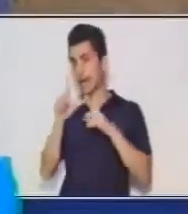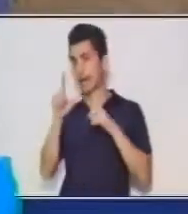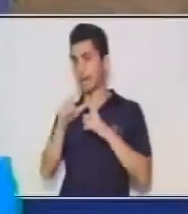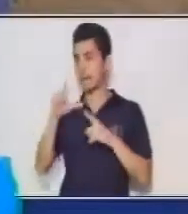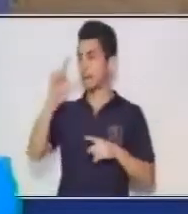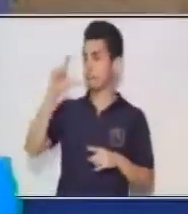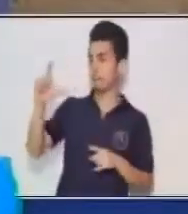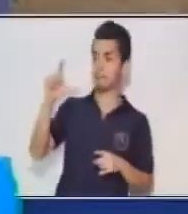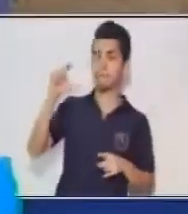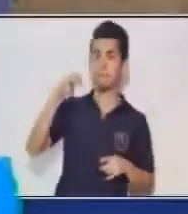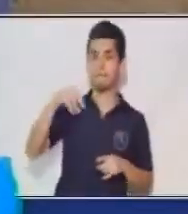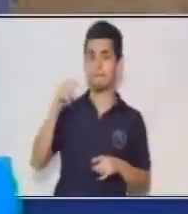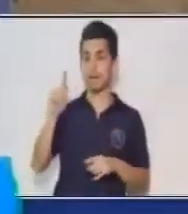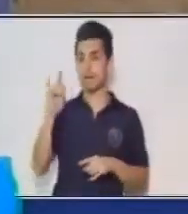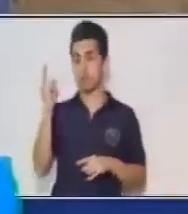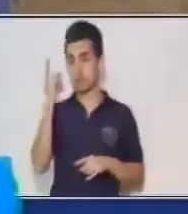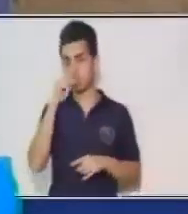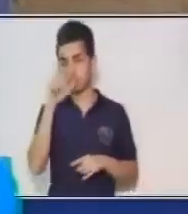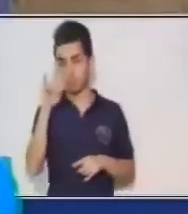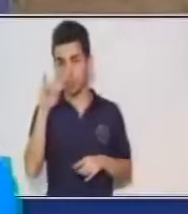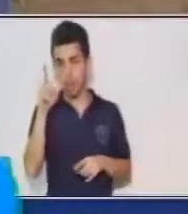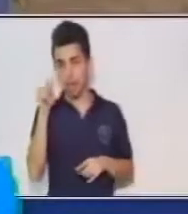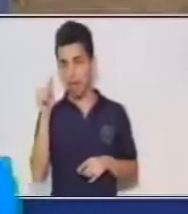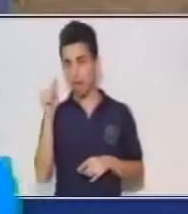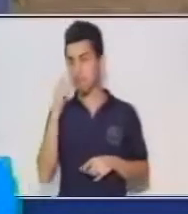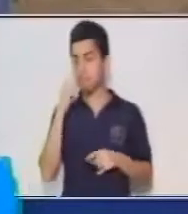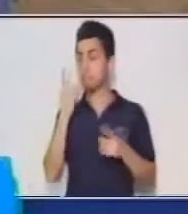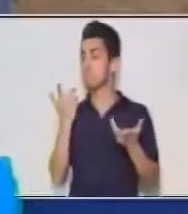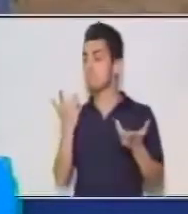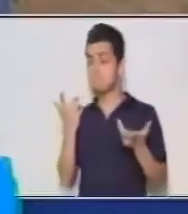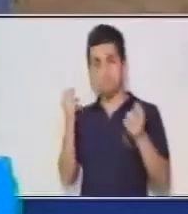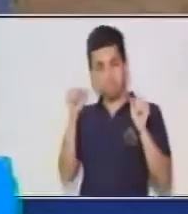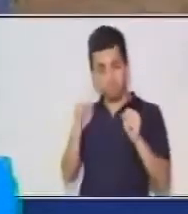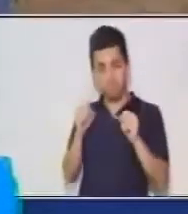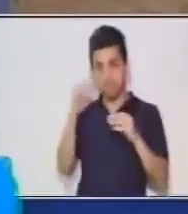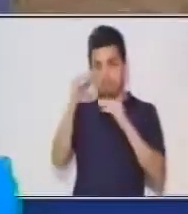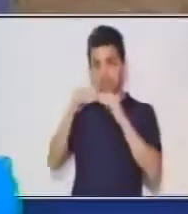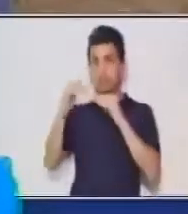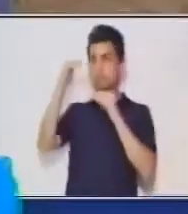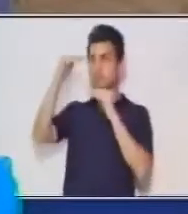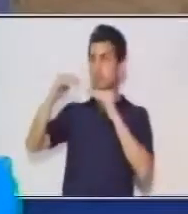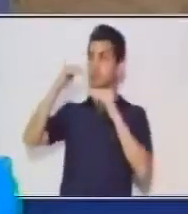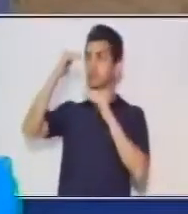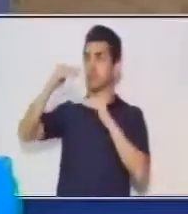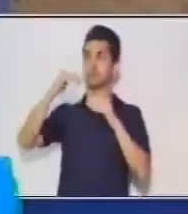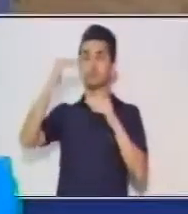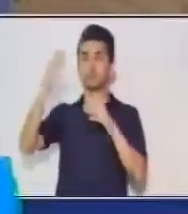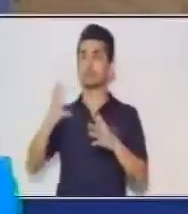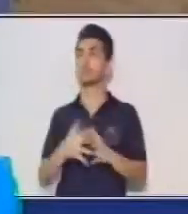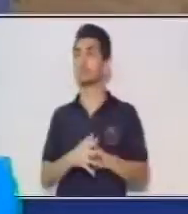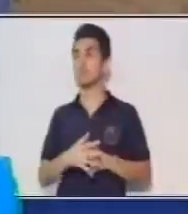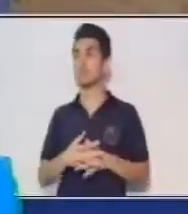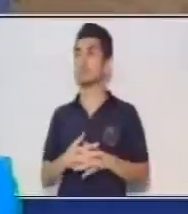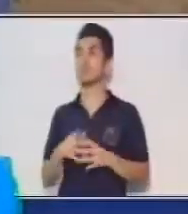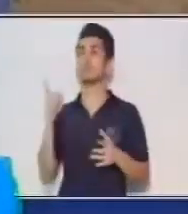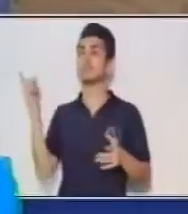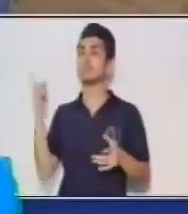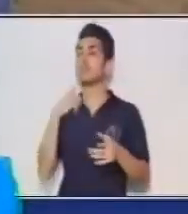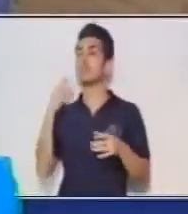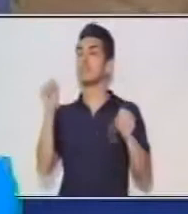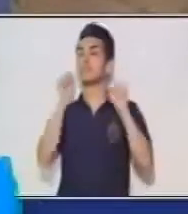de ellos no pierde su valor, sino que aumenta. Por eso nos dice que es un